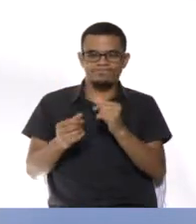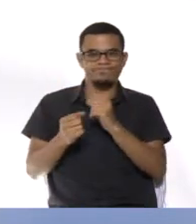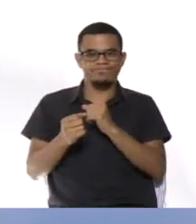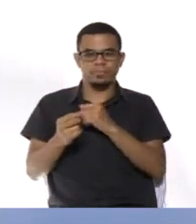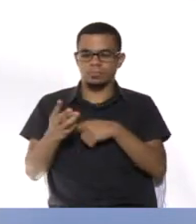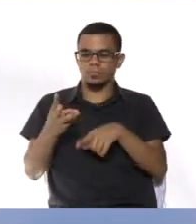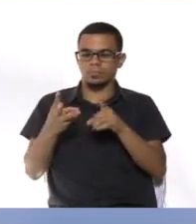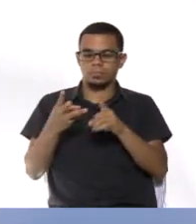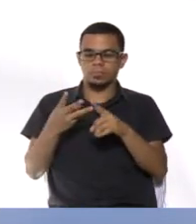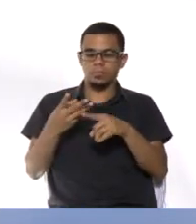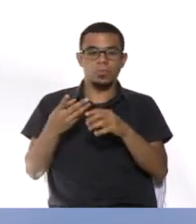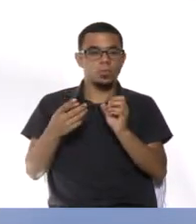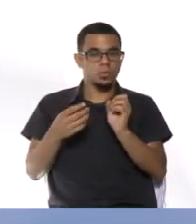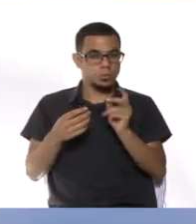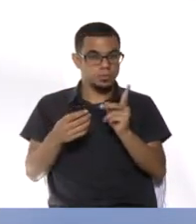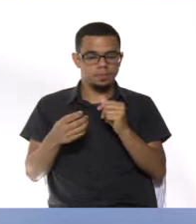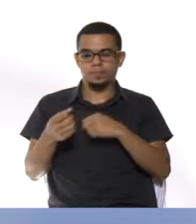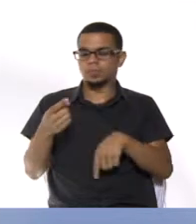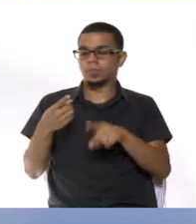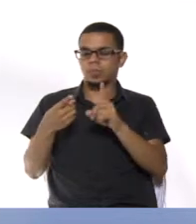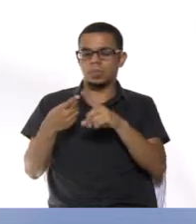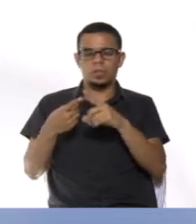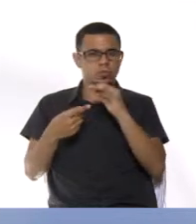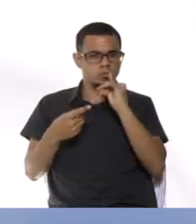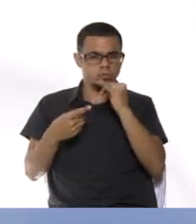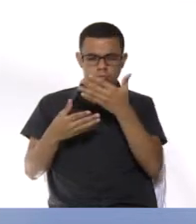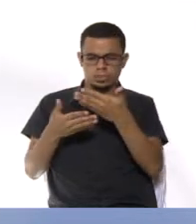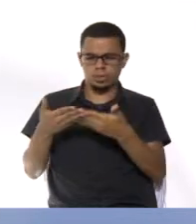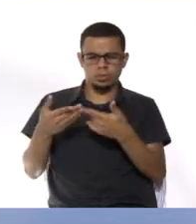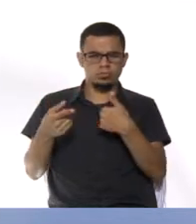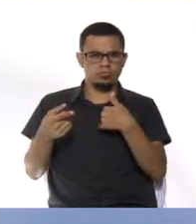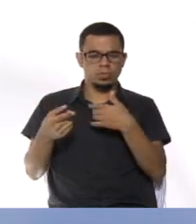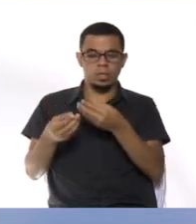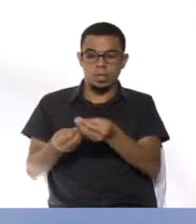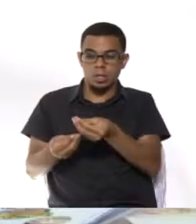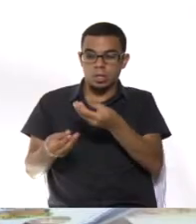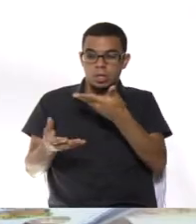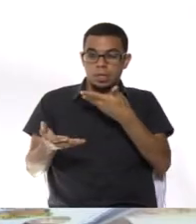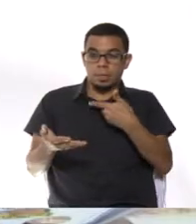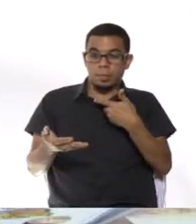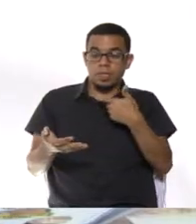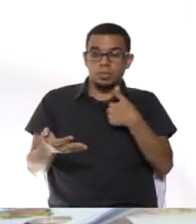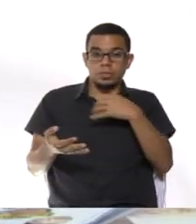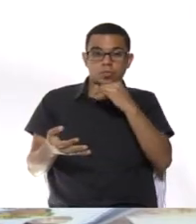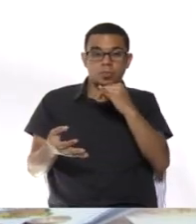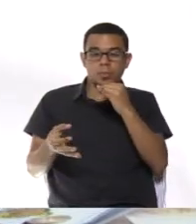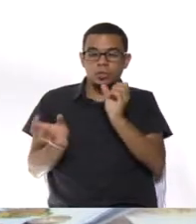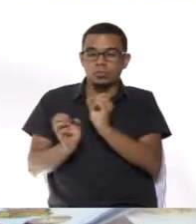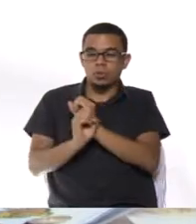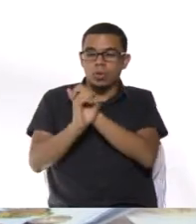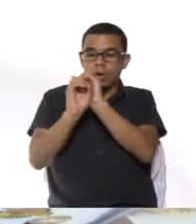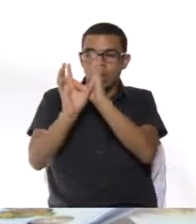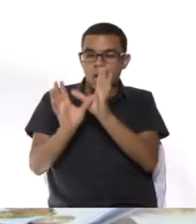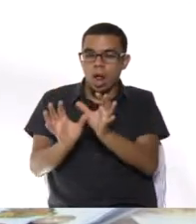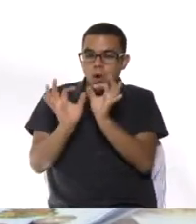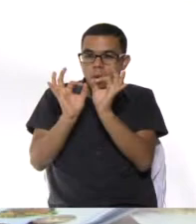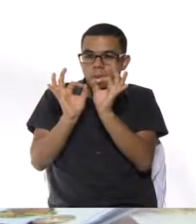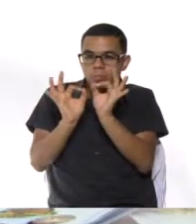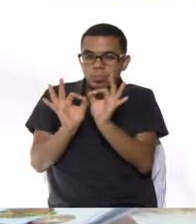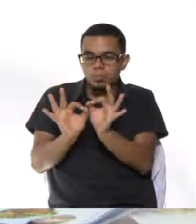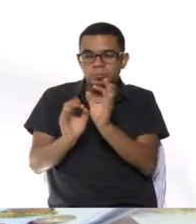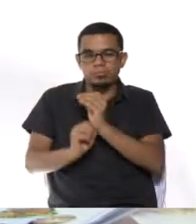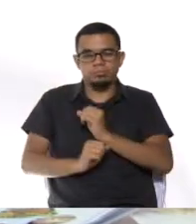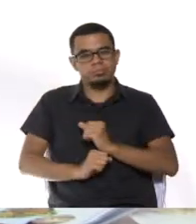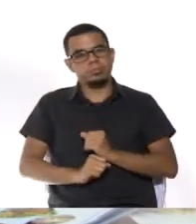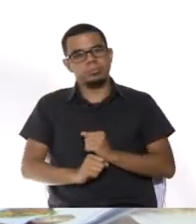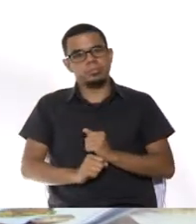texto informativo es transmitir un conocimiento acerca de algo, lenguaje claro y conciso, comprende